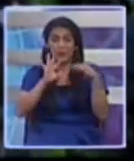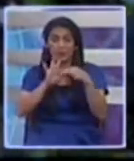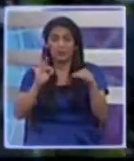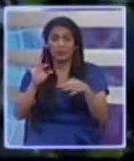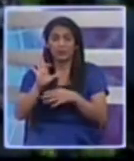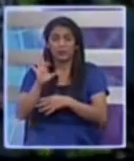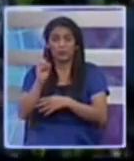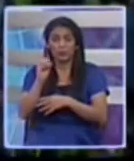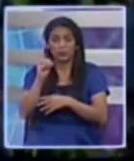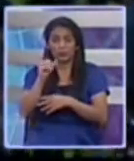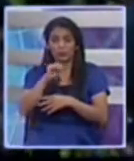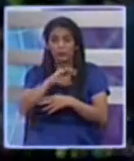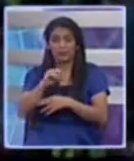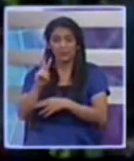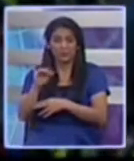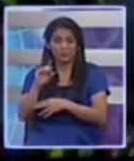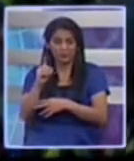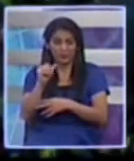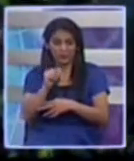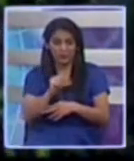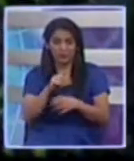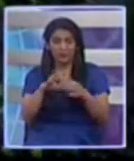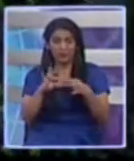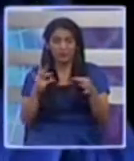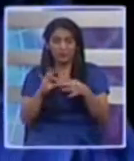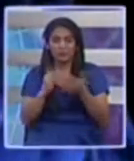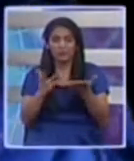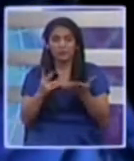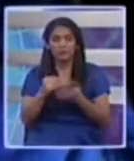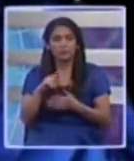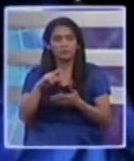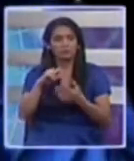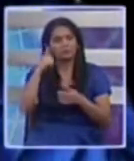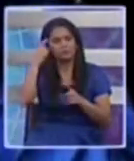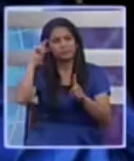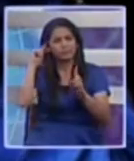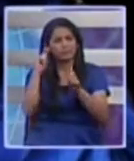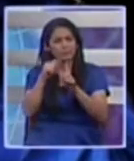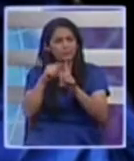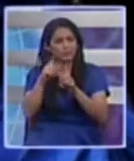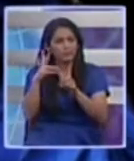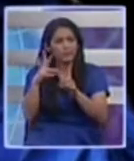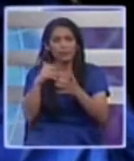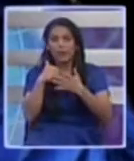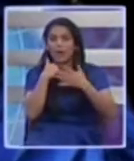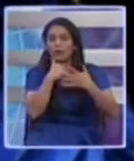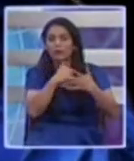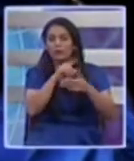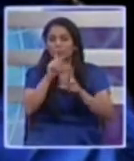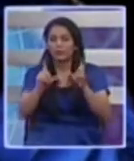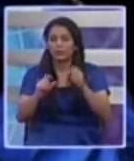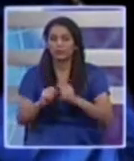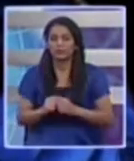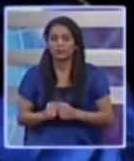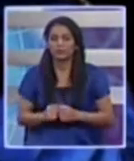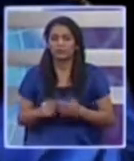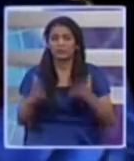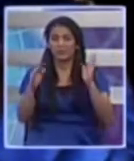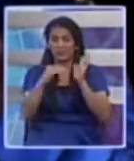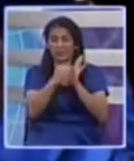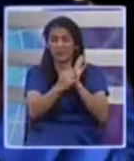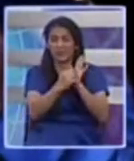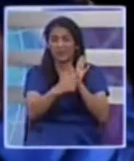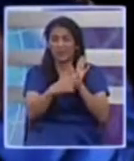se ha convertido en el eje central de su plan de trabajo. Esta mano morena, con callos de tanto empujar la rueda,